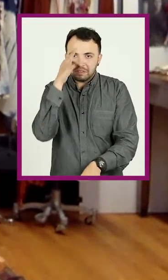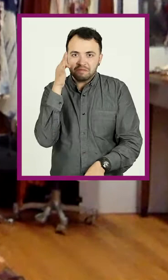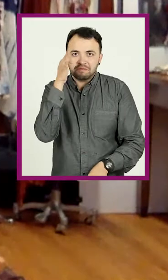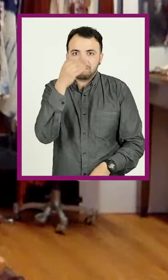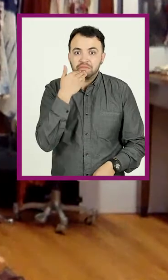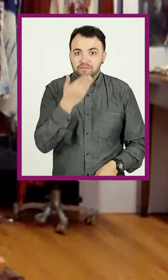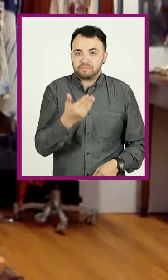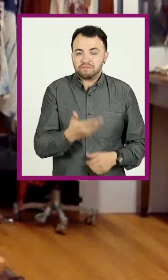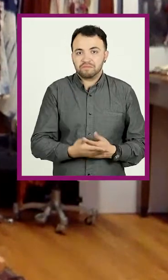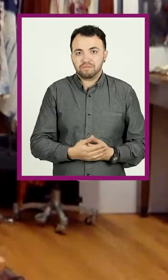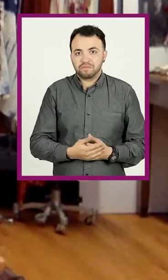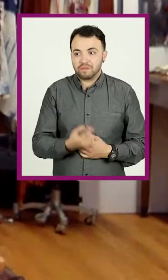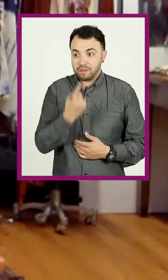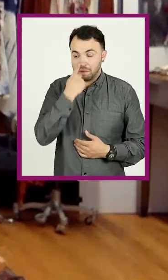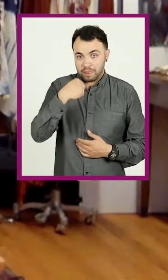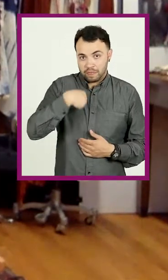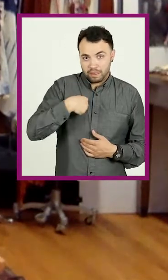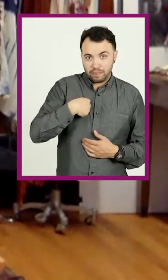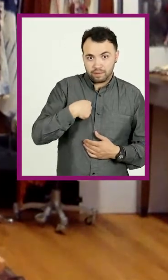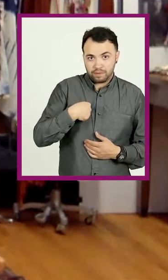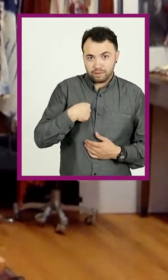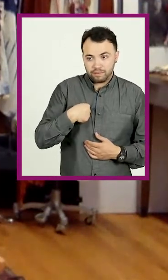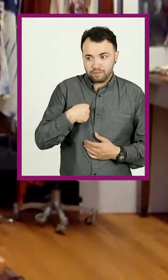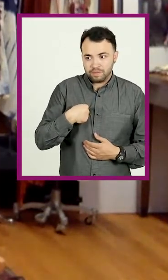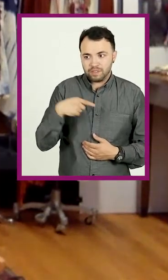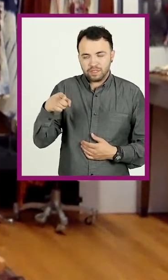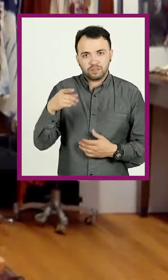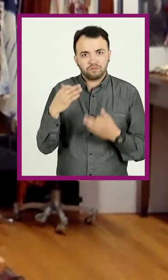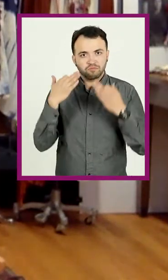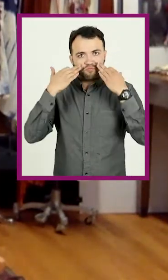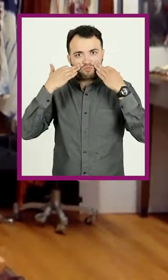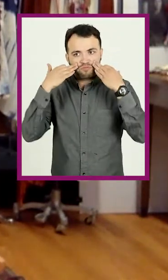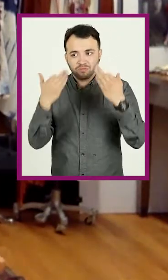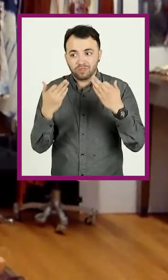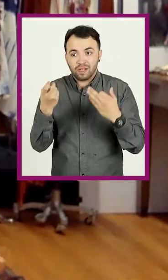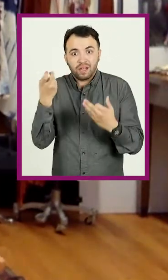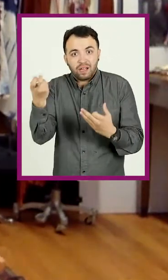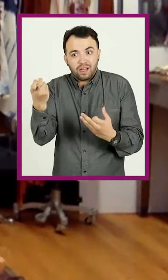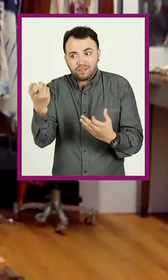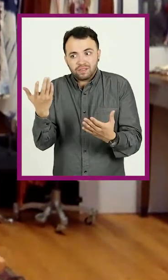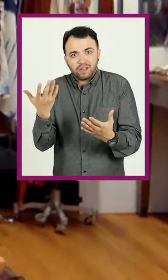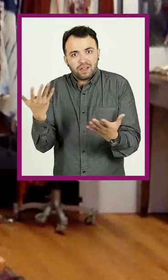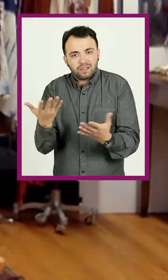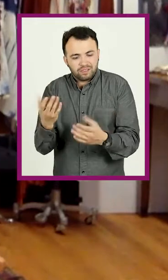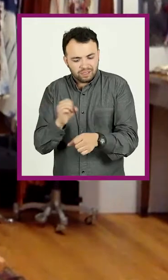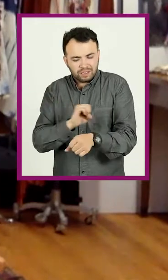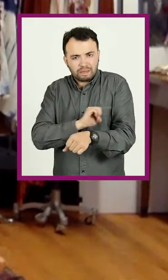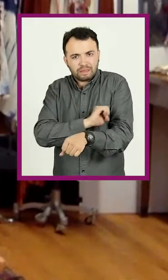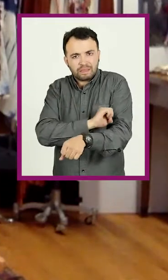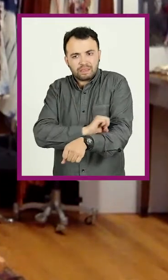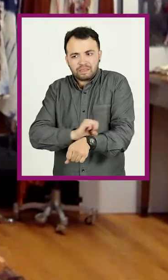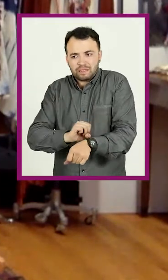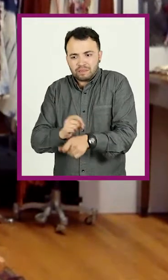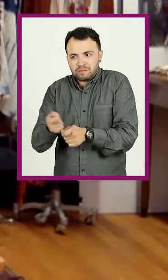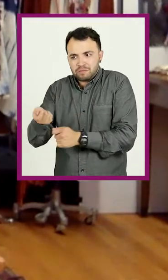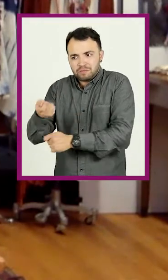Para mí, nos muestra que estas acciones sencillas y